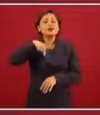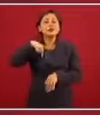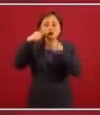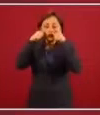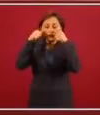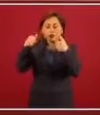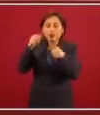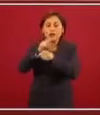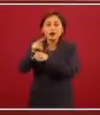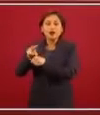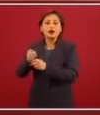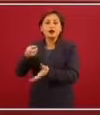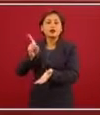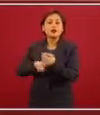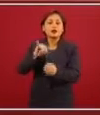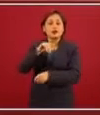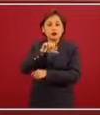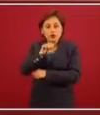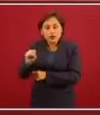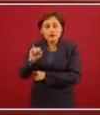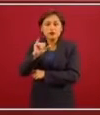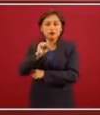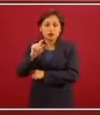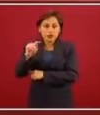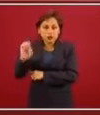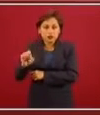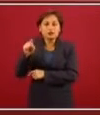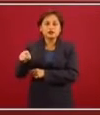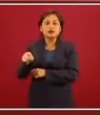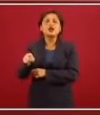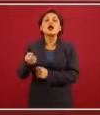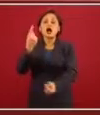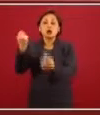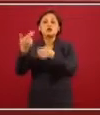los Institutos Nacionales de Salud, hospitales COVID y hospitales no COVID.